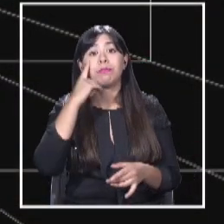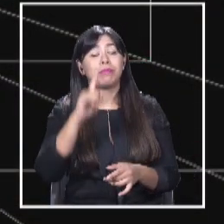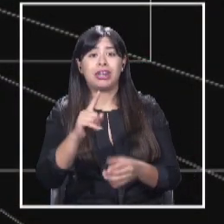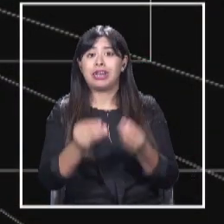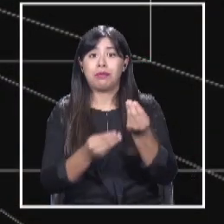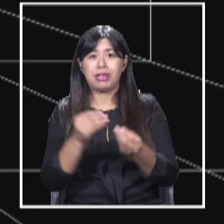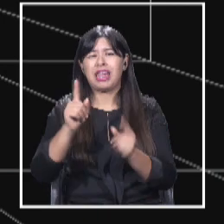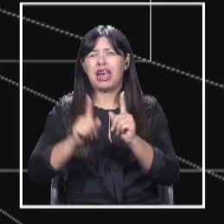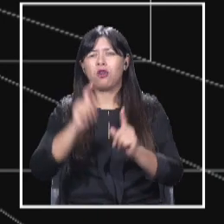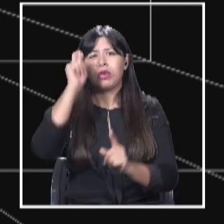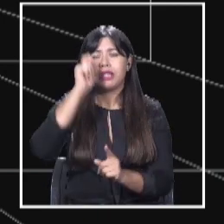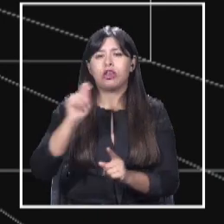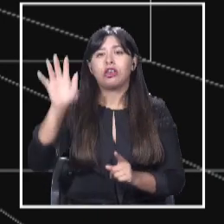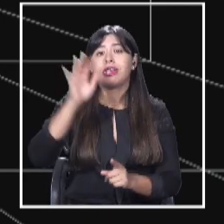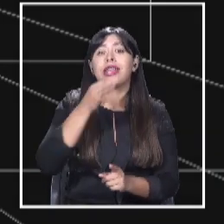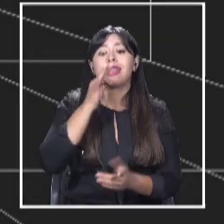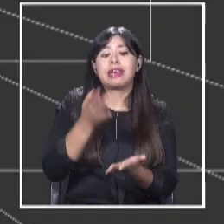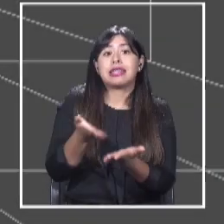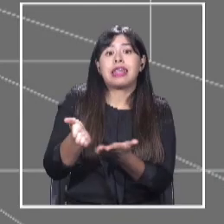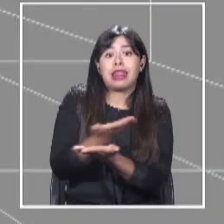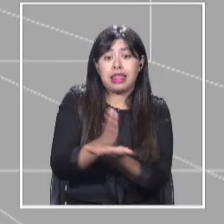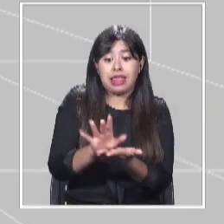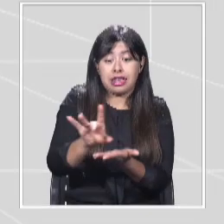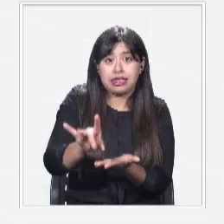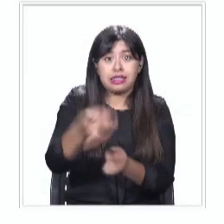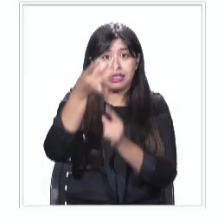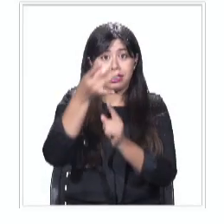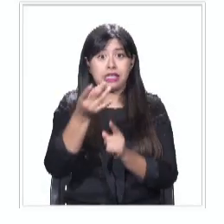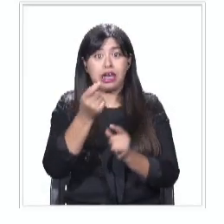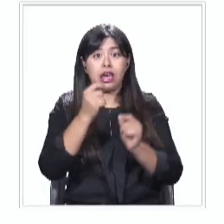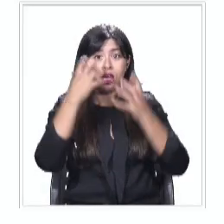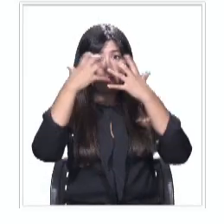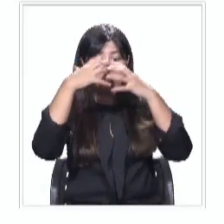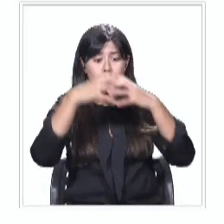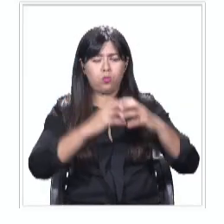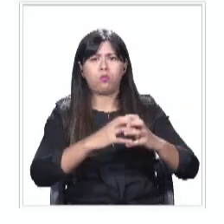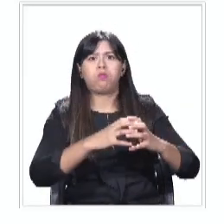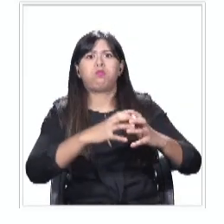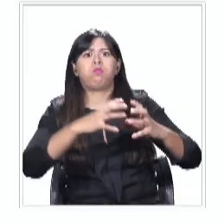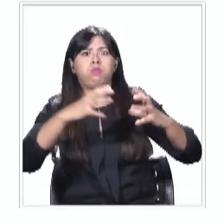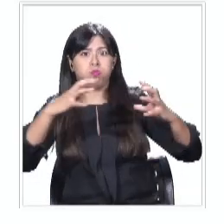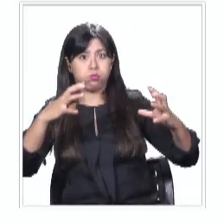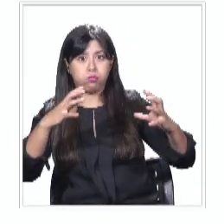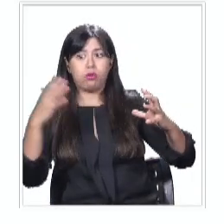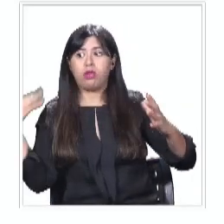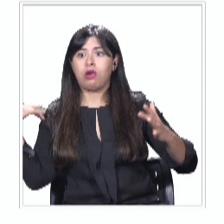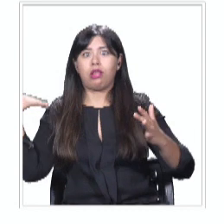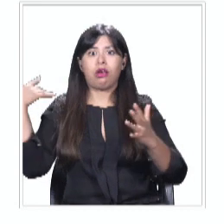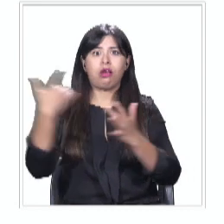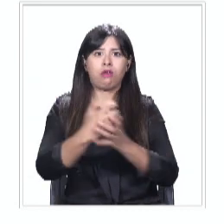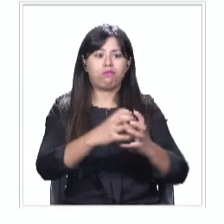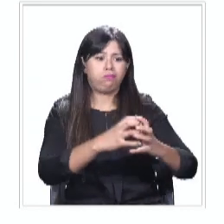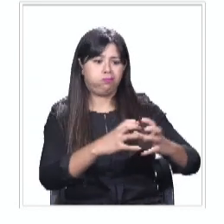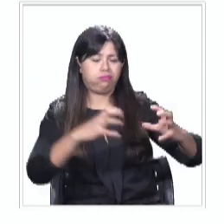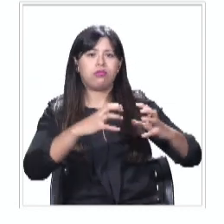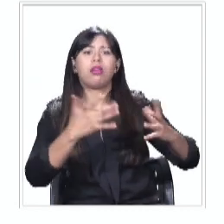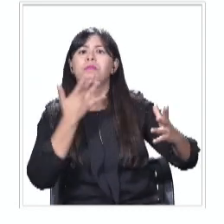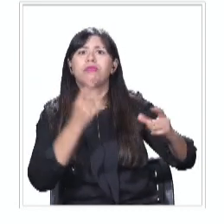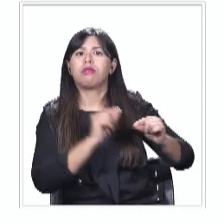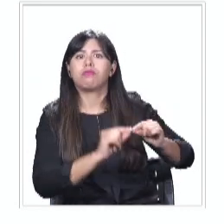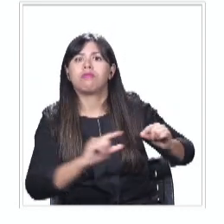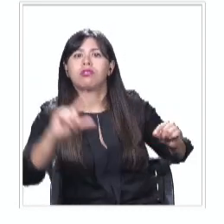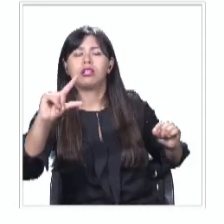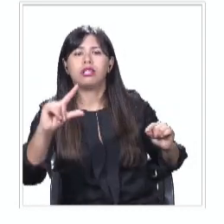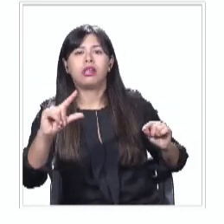verdadera presión selectiva que ha hecho que nuestro cerebro crezca de manera exponencial a lo largo del linaje humano es nuestra necesidad